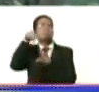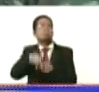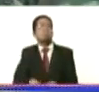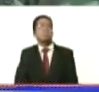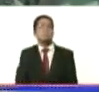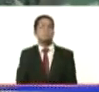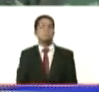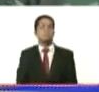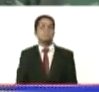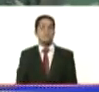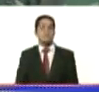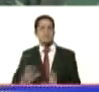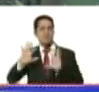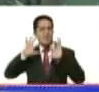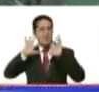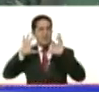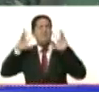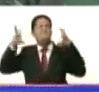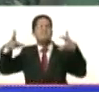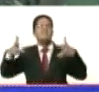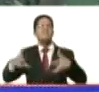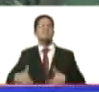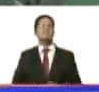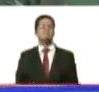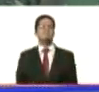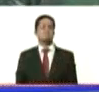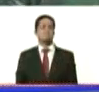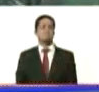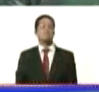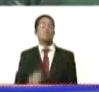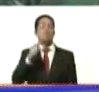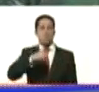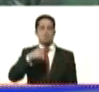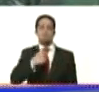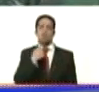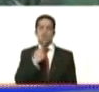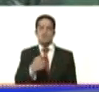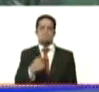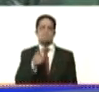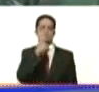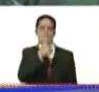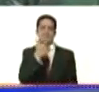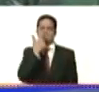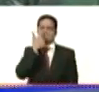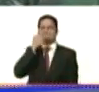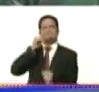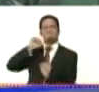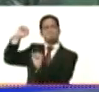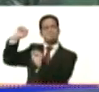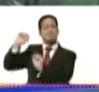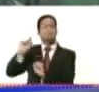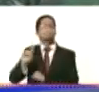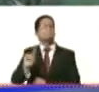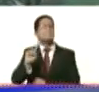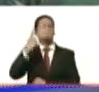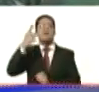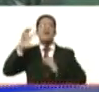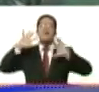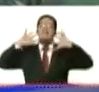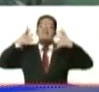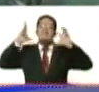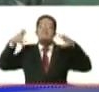Fue una rebeldía, fue una rebelión. Hoy lo podemos decir, la primera rebelión en el